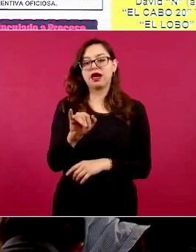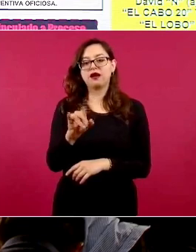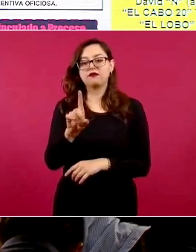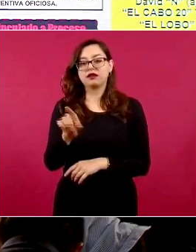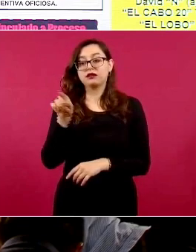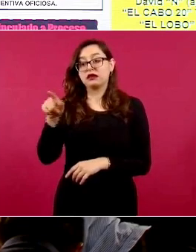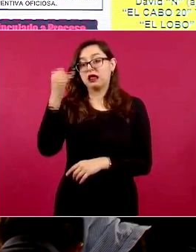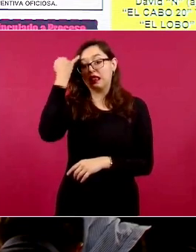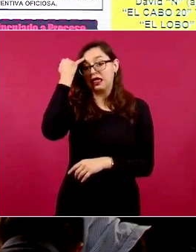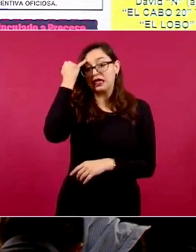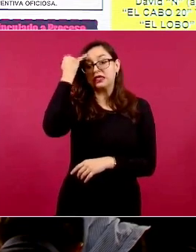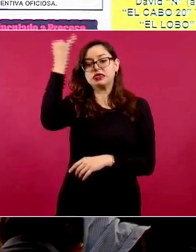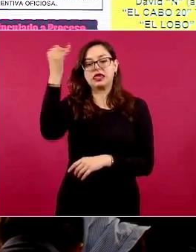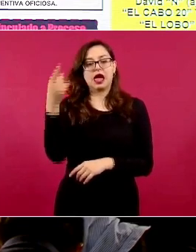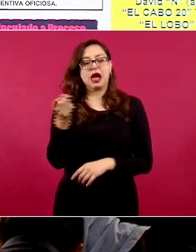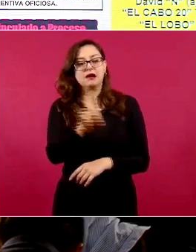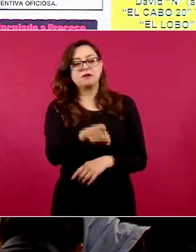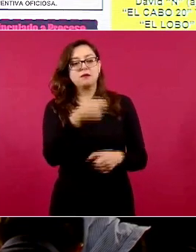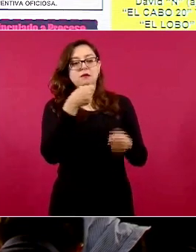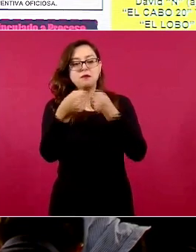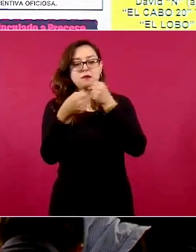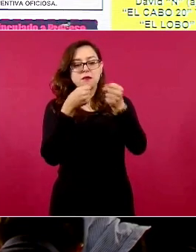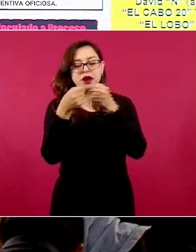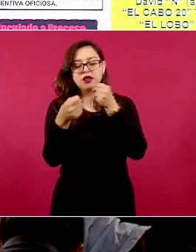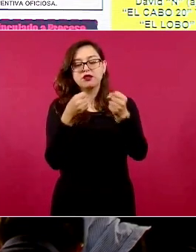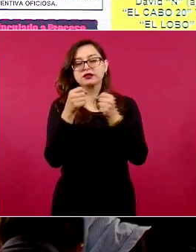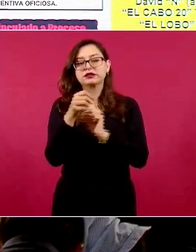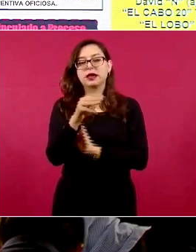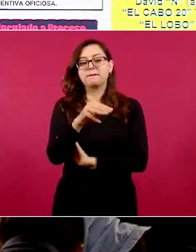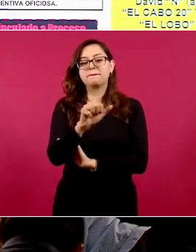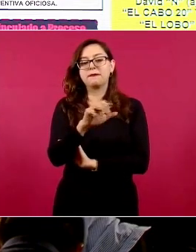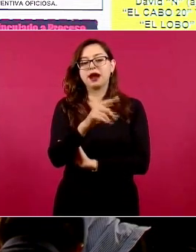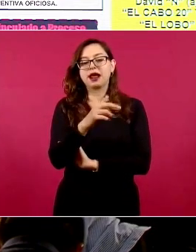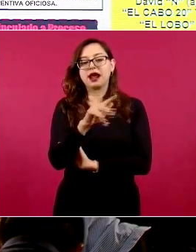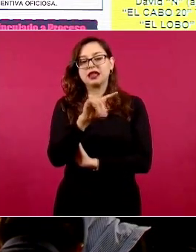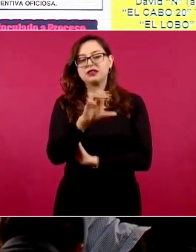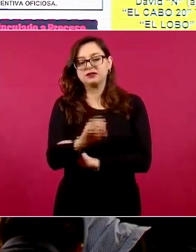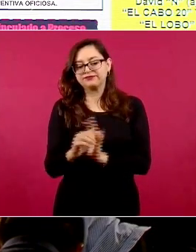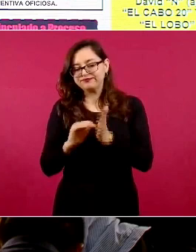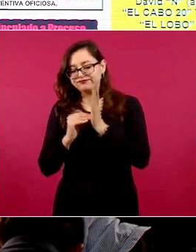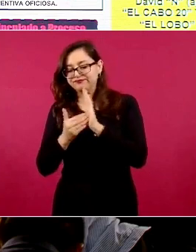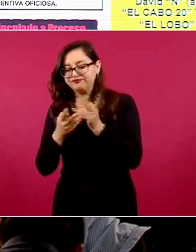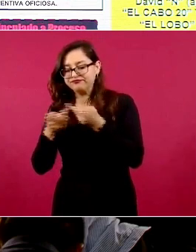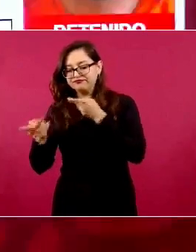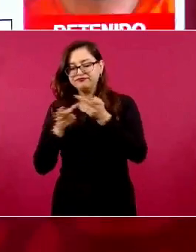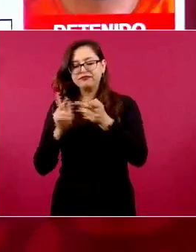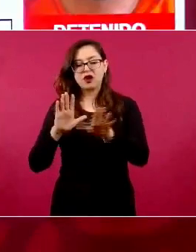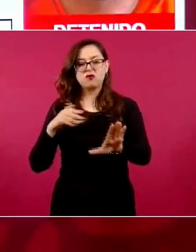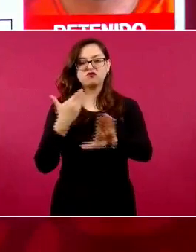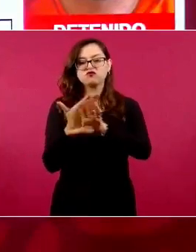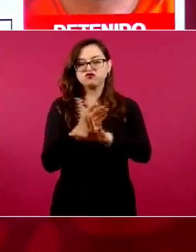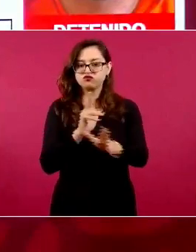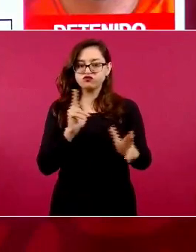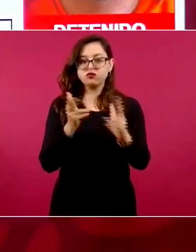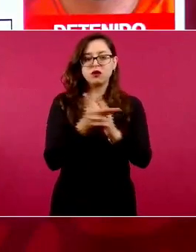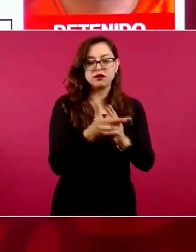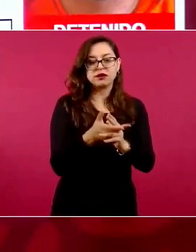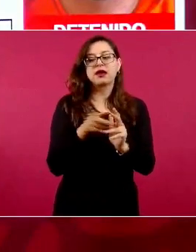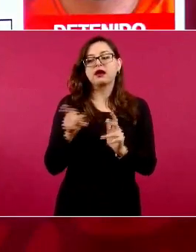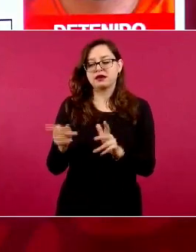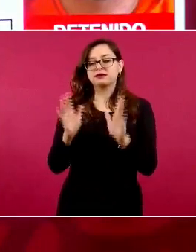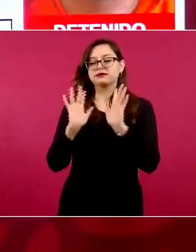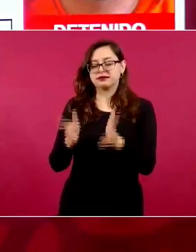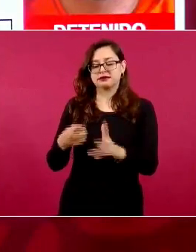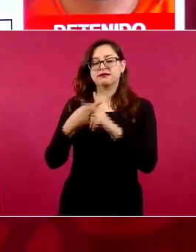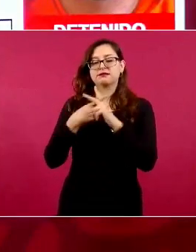homicidio del fotoperiodista Margarito Martínez, victimado en Tijuana, Baja California, también ya fue vinculado